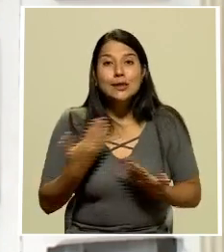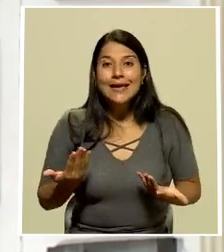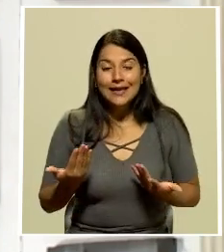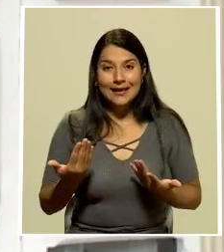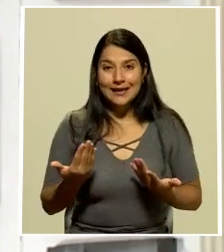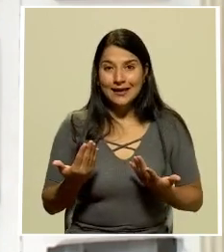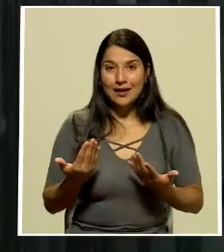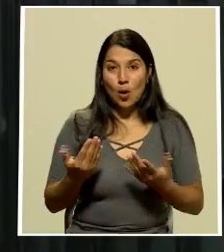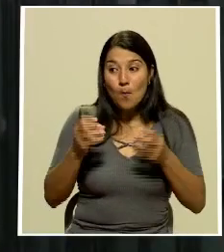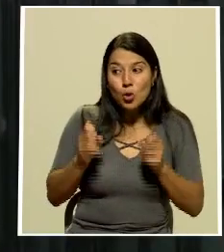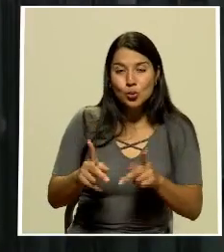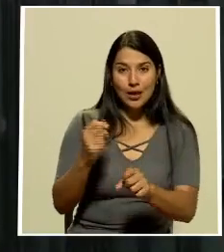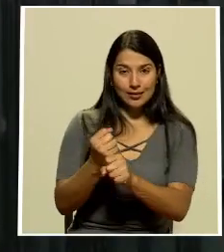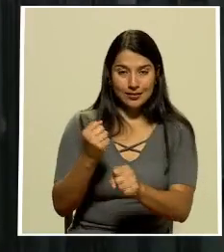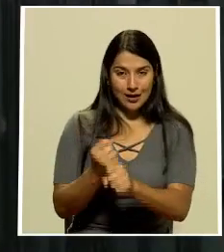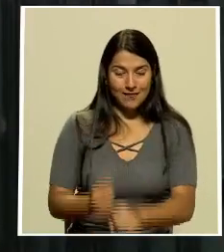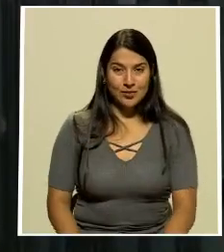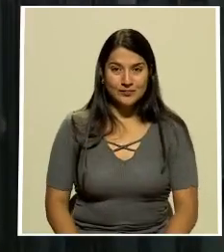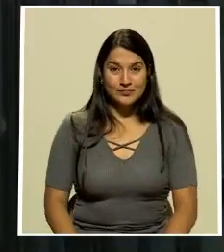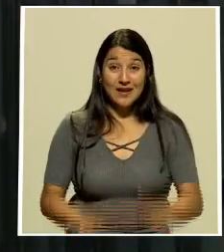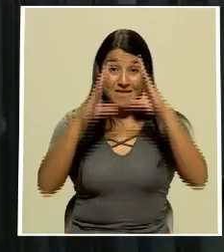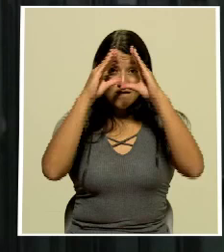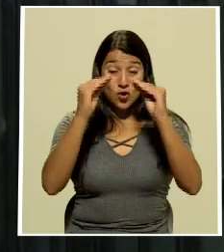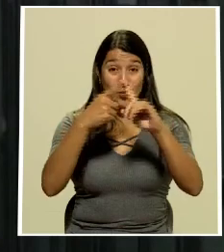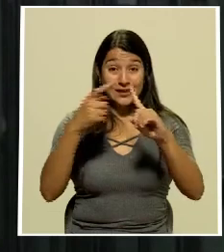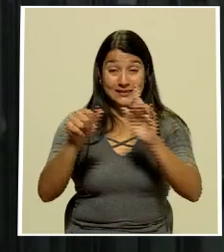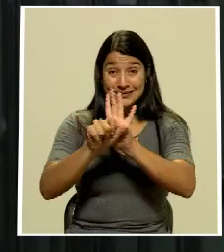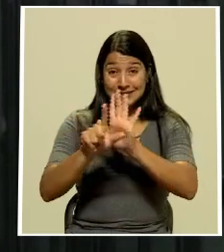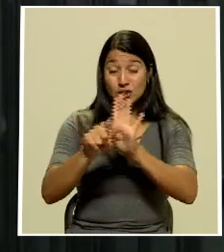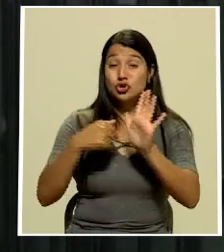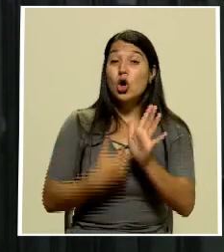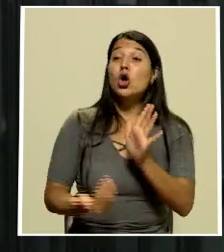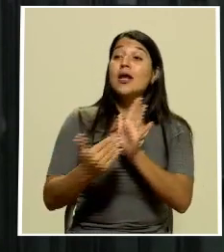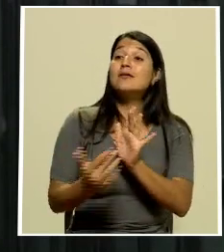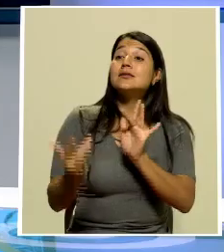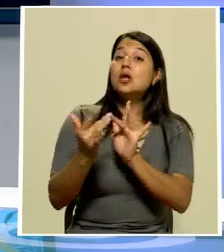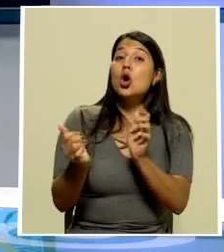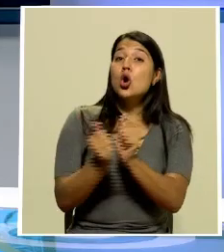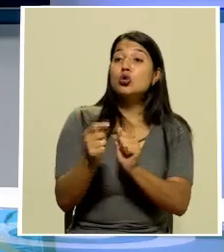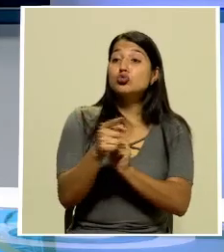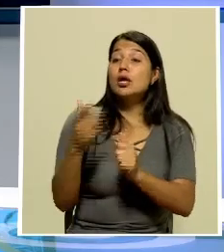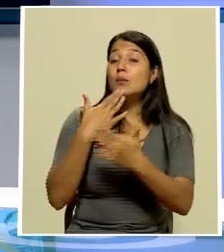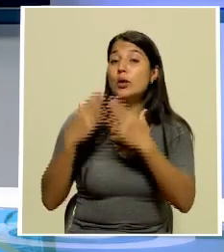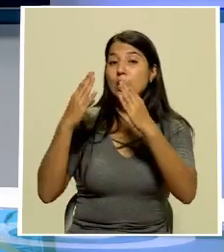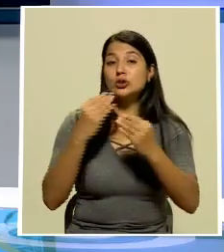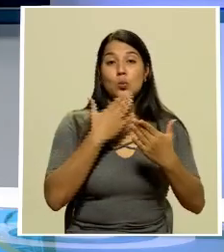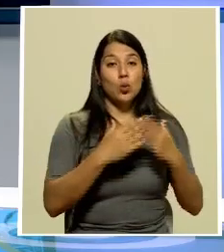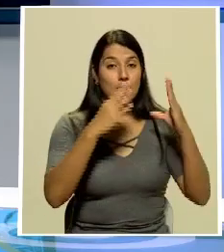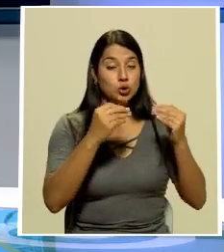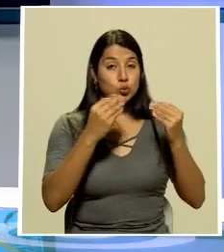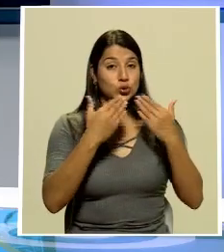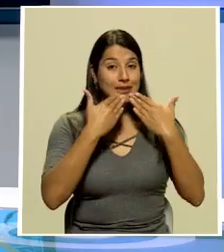buscando el mercado de trabajo. La información desde la Asamblea Legislativa. Vuelvo con ustedes al estudio. Buenas noches. Buenas noches, muchas